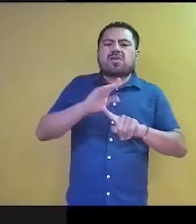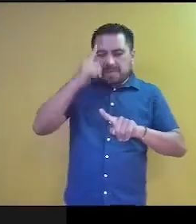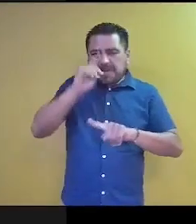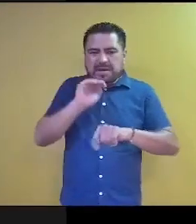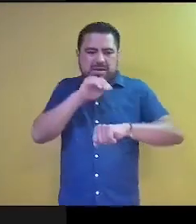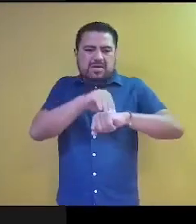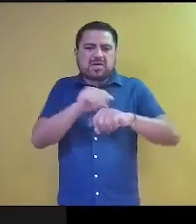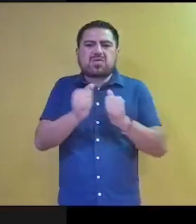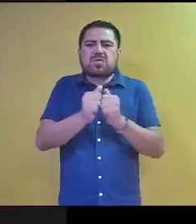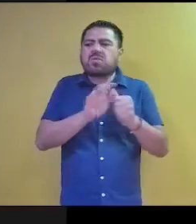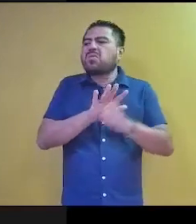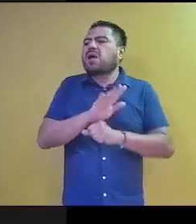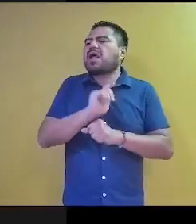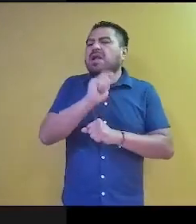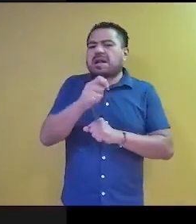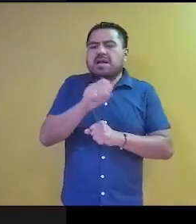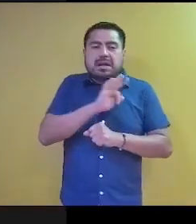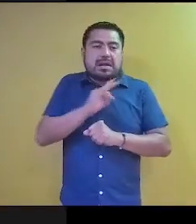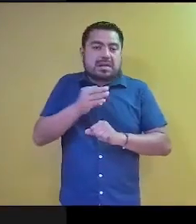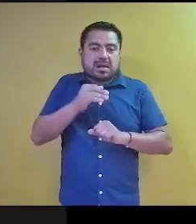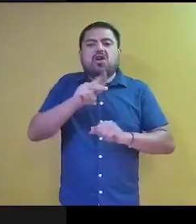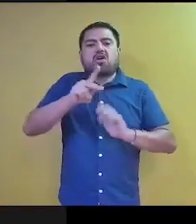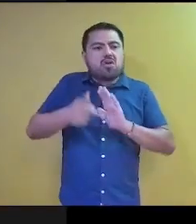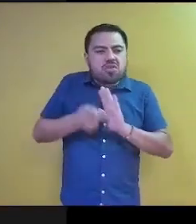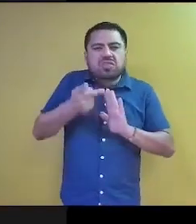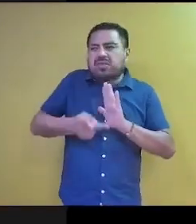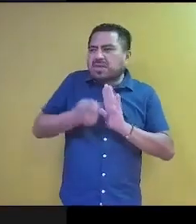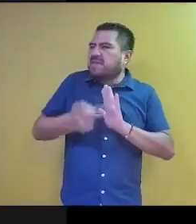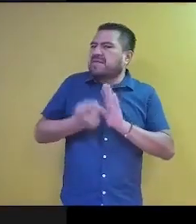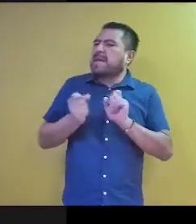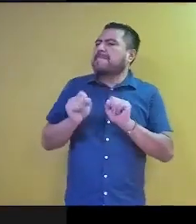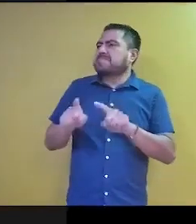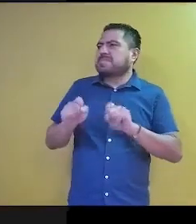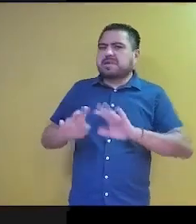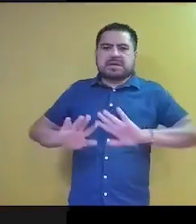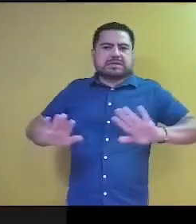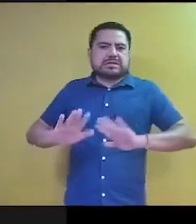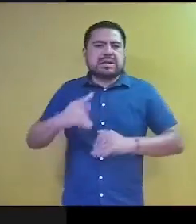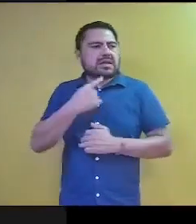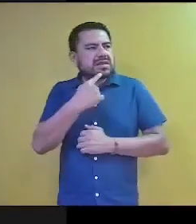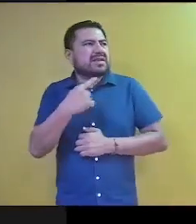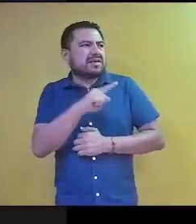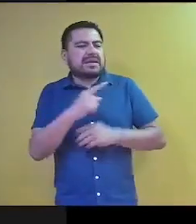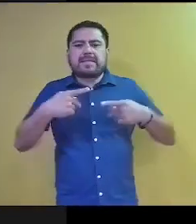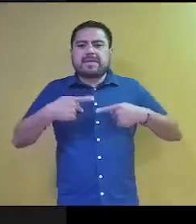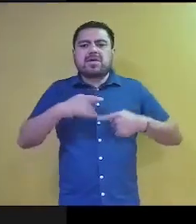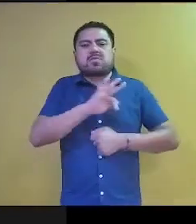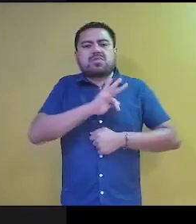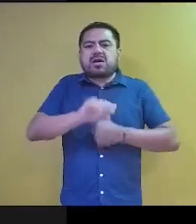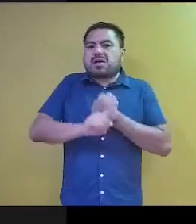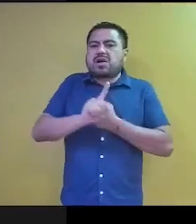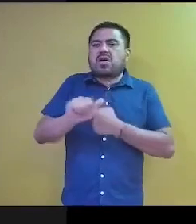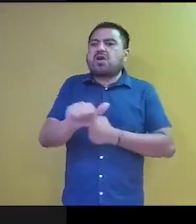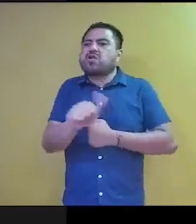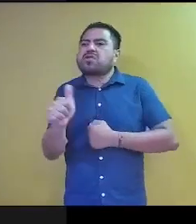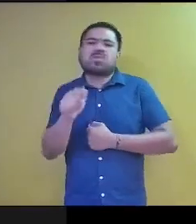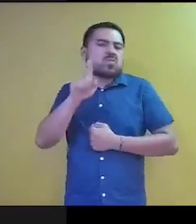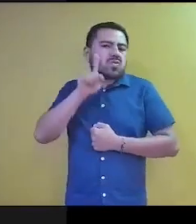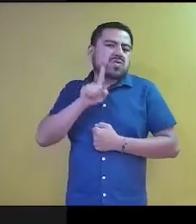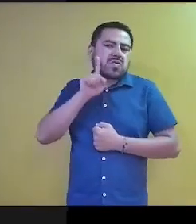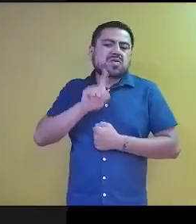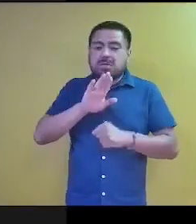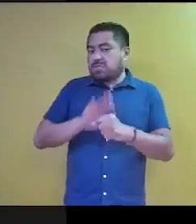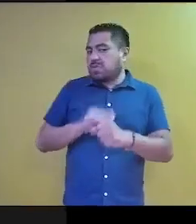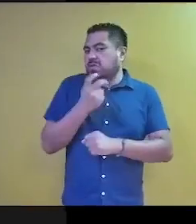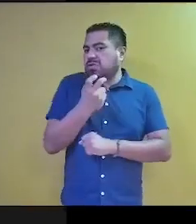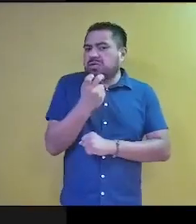a través de los cuales se prevea la no repetición de las conductas que afectaron a la denunciante y que puedan afectar a otras mujeres, por lo que se